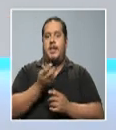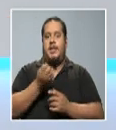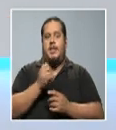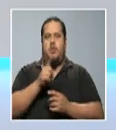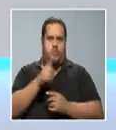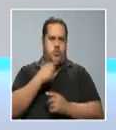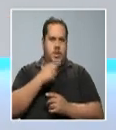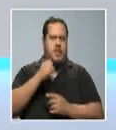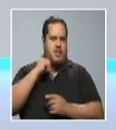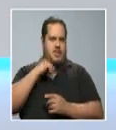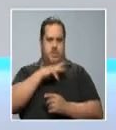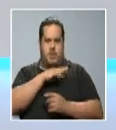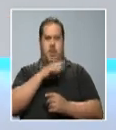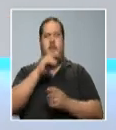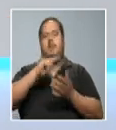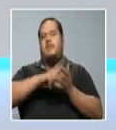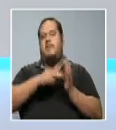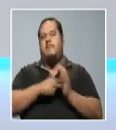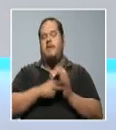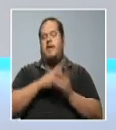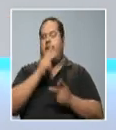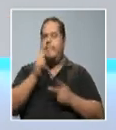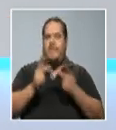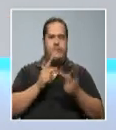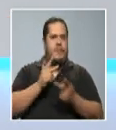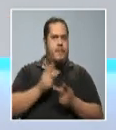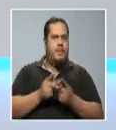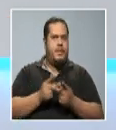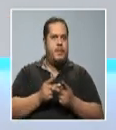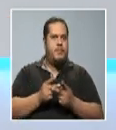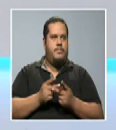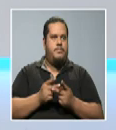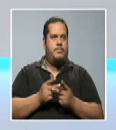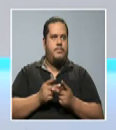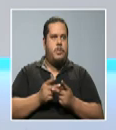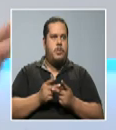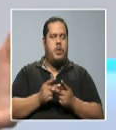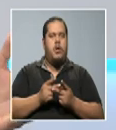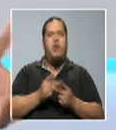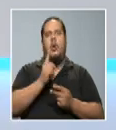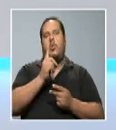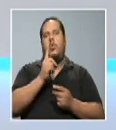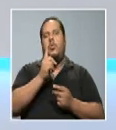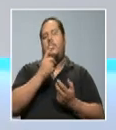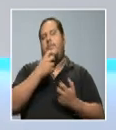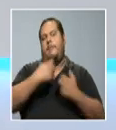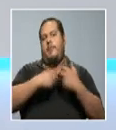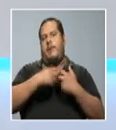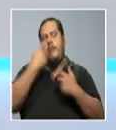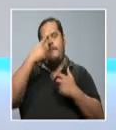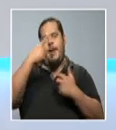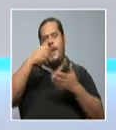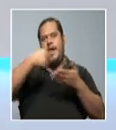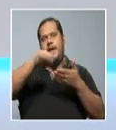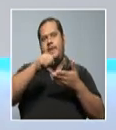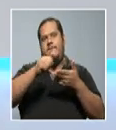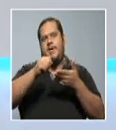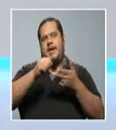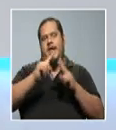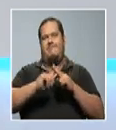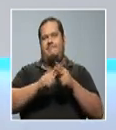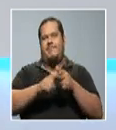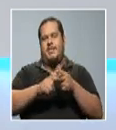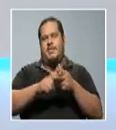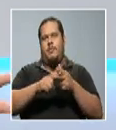usted señalaba, pues puede representar perfectamente un inconveniente para calificar al crédito. Lo